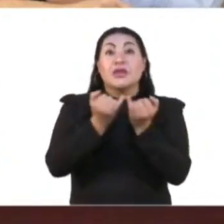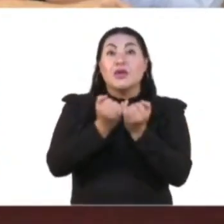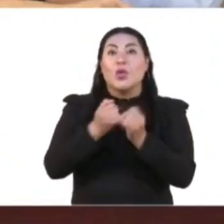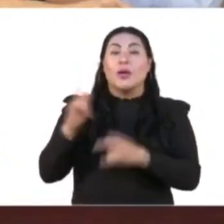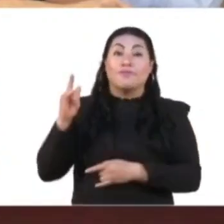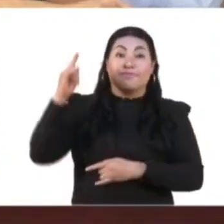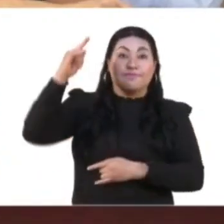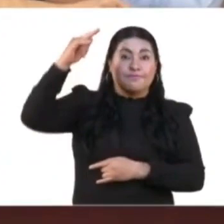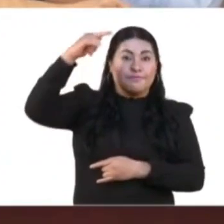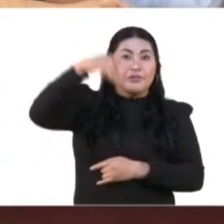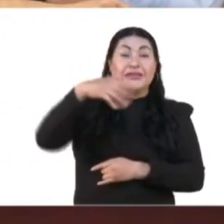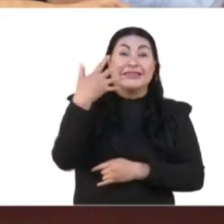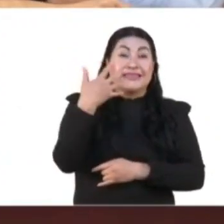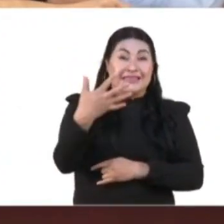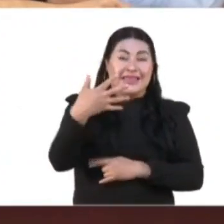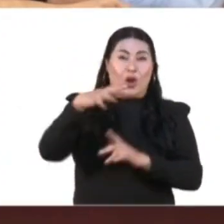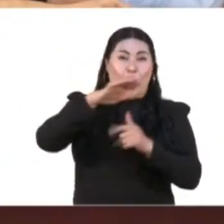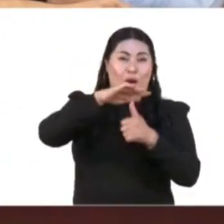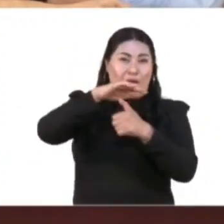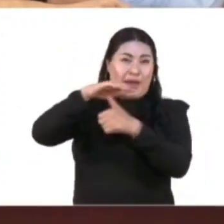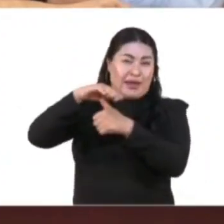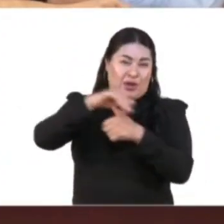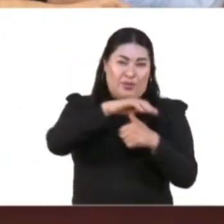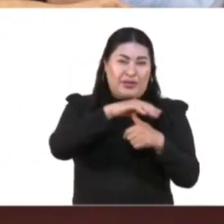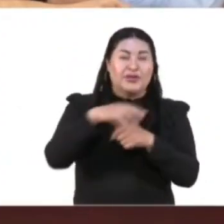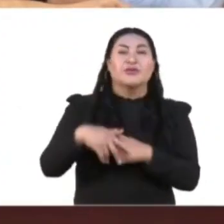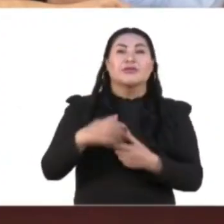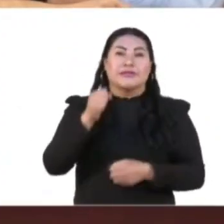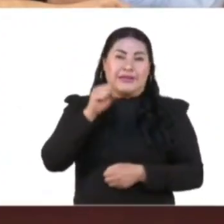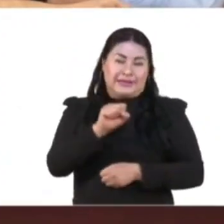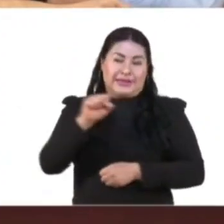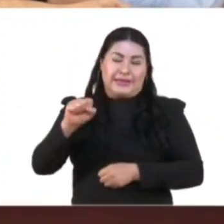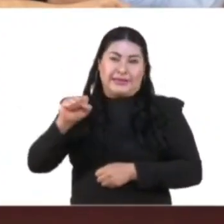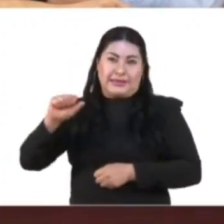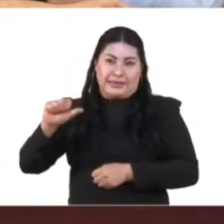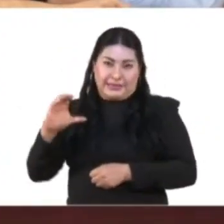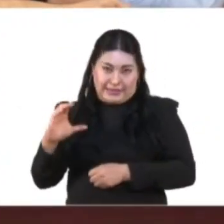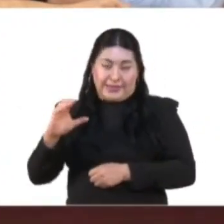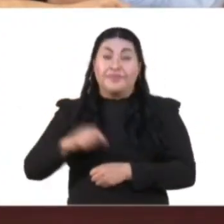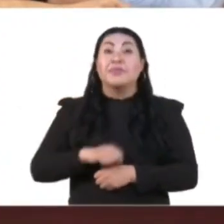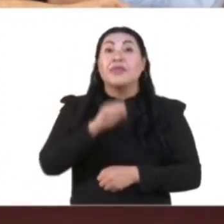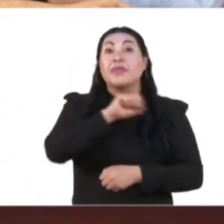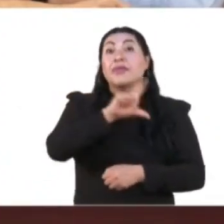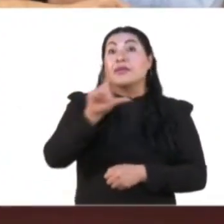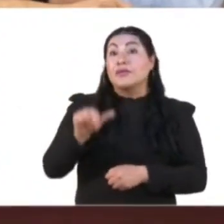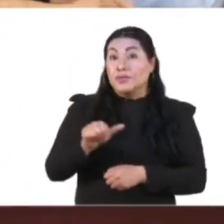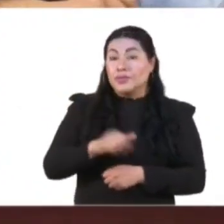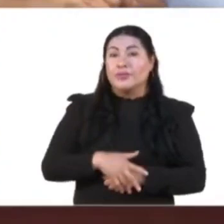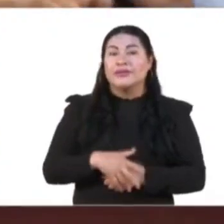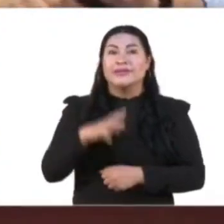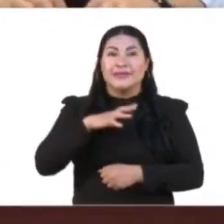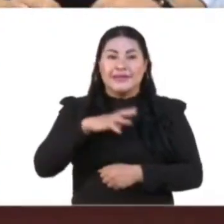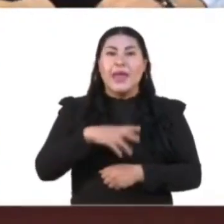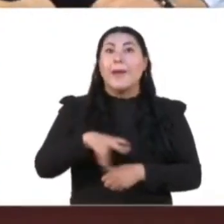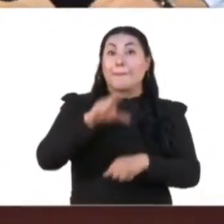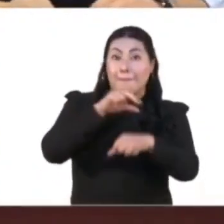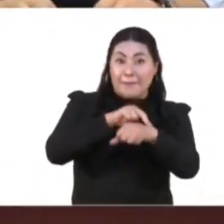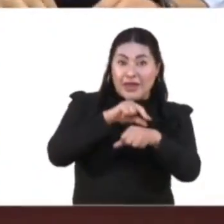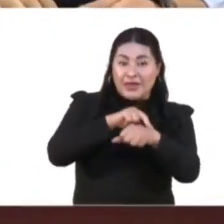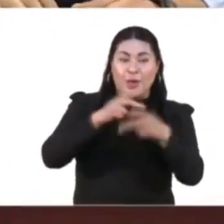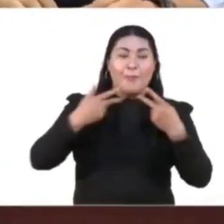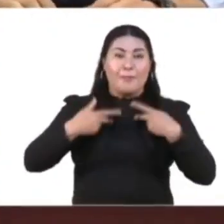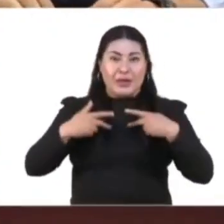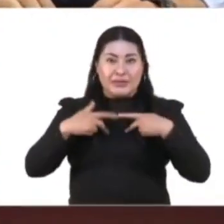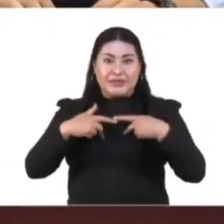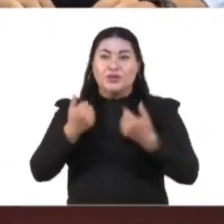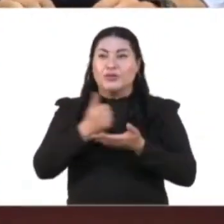sobrevolaron los 5 helicópteros de la Secretaría. Adicionalmente, se contó con el despliegue de paramédicos y